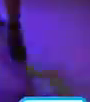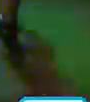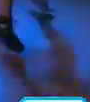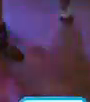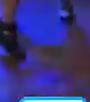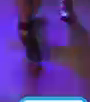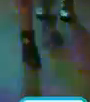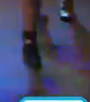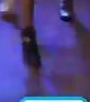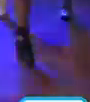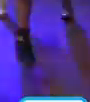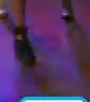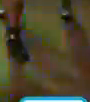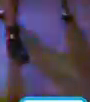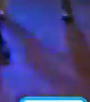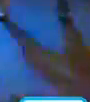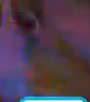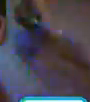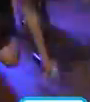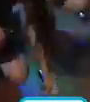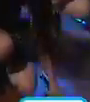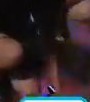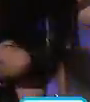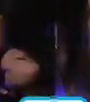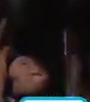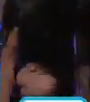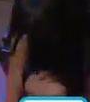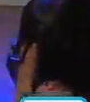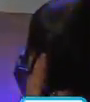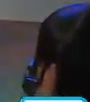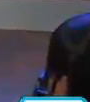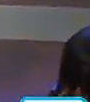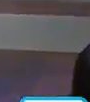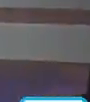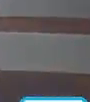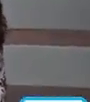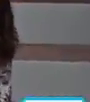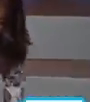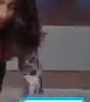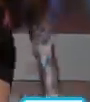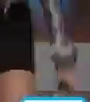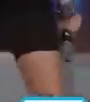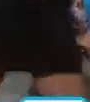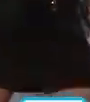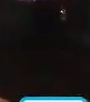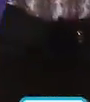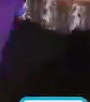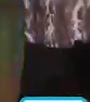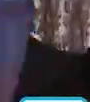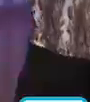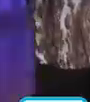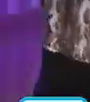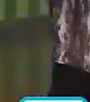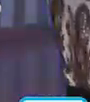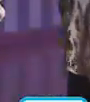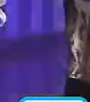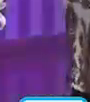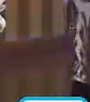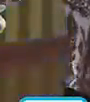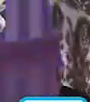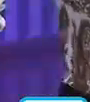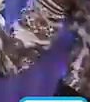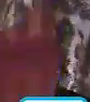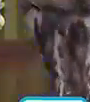Me cambio rápido que ya empezó la fiesta. No hay maquillaje, hoy no importa ser perfecta. Pasó la lluvia